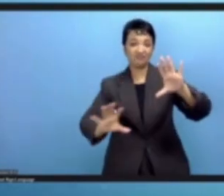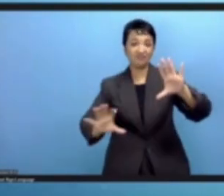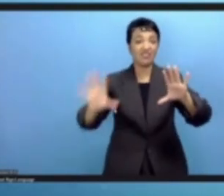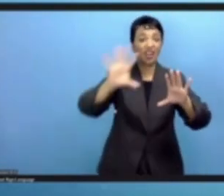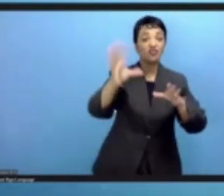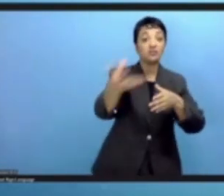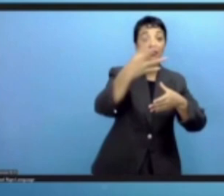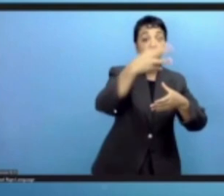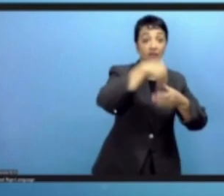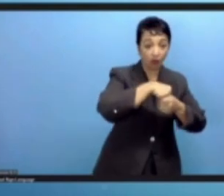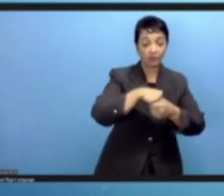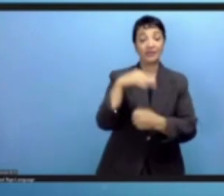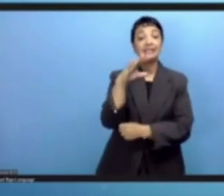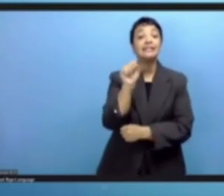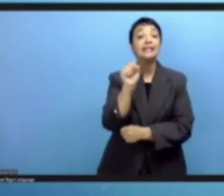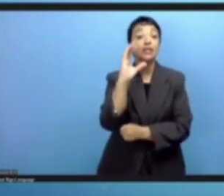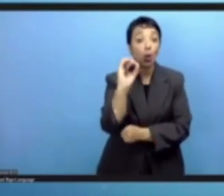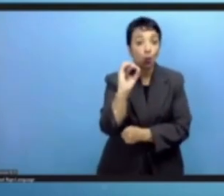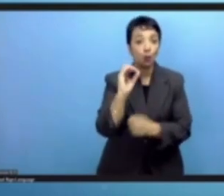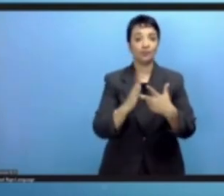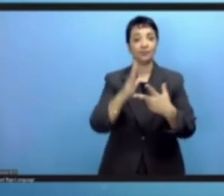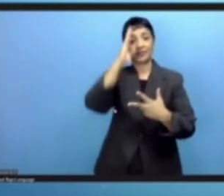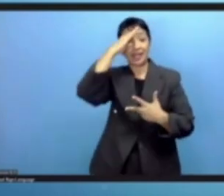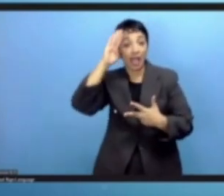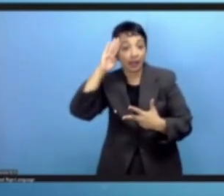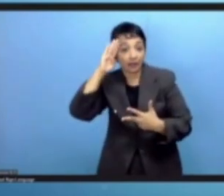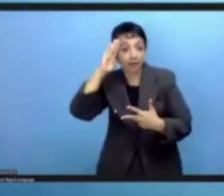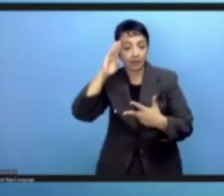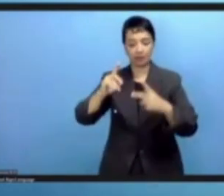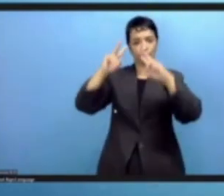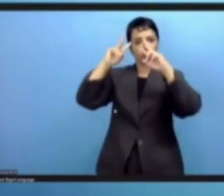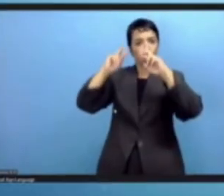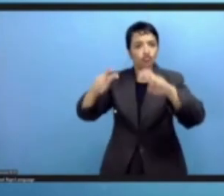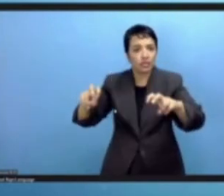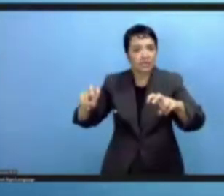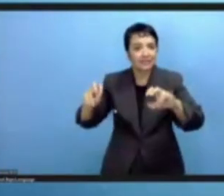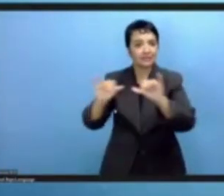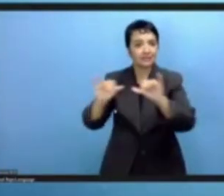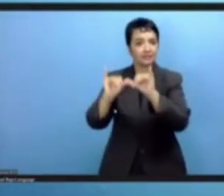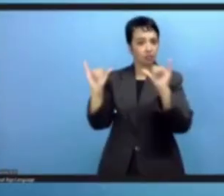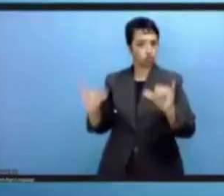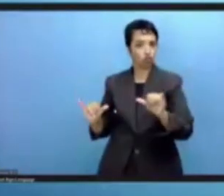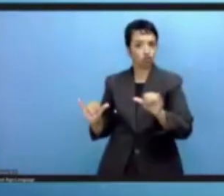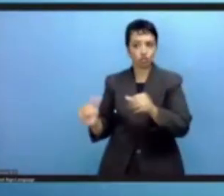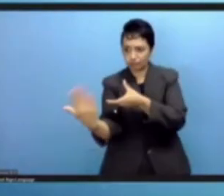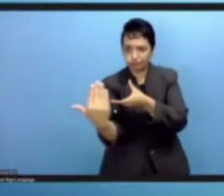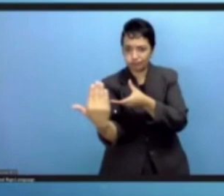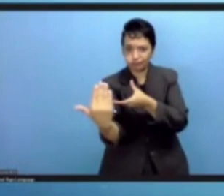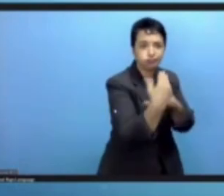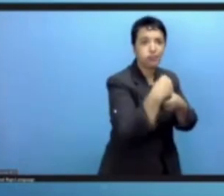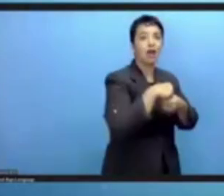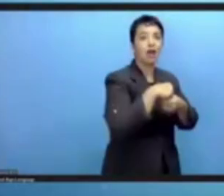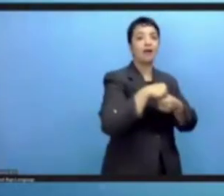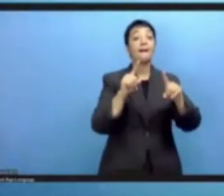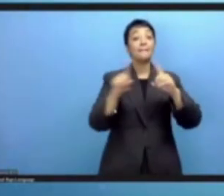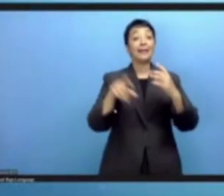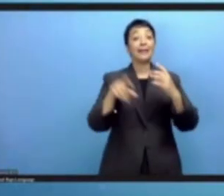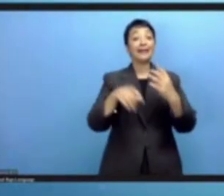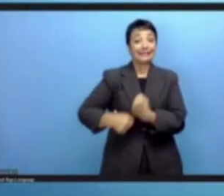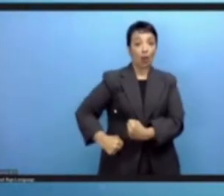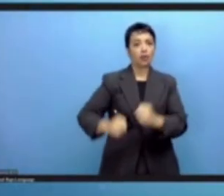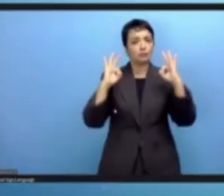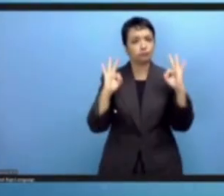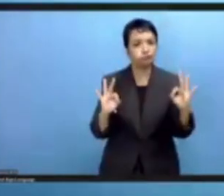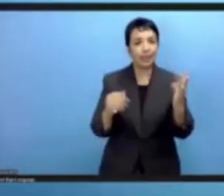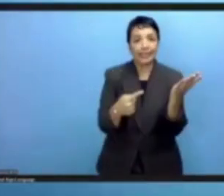a todos los 193 estados miembros de UNESCO el sector académico la sociedad civil instituciones de investigación y